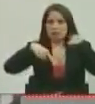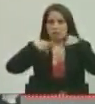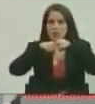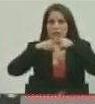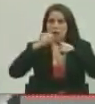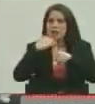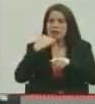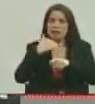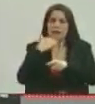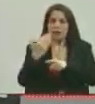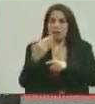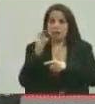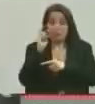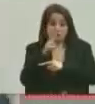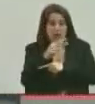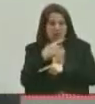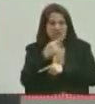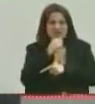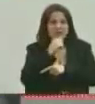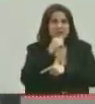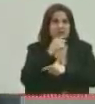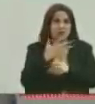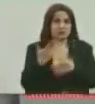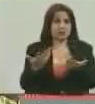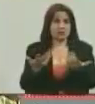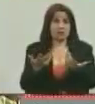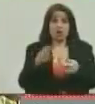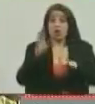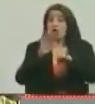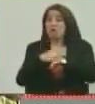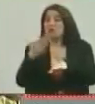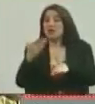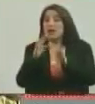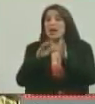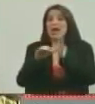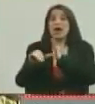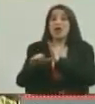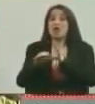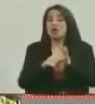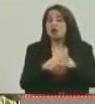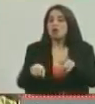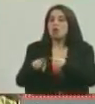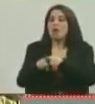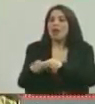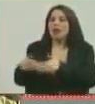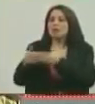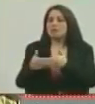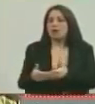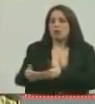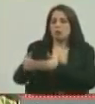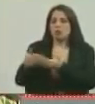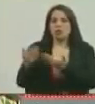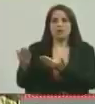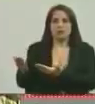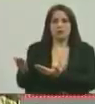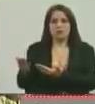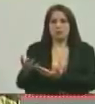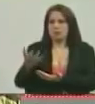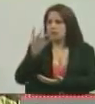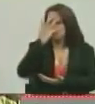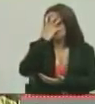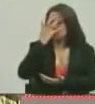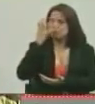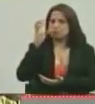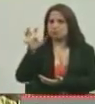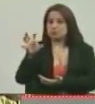que se ponen más puso unos ladrones representan al imperialismo que andan con máscaras por el mundo